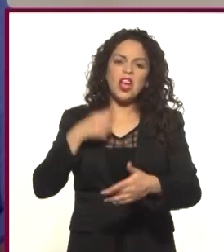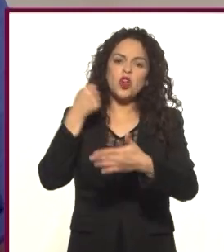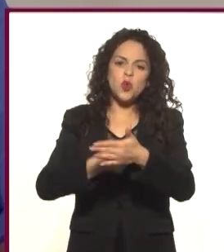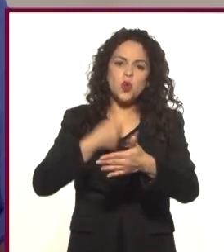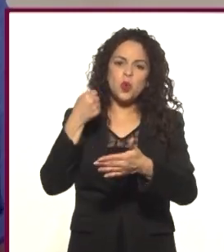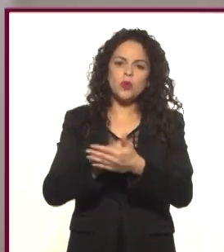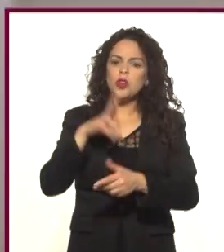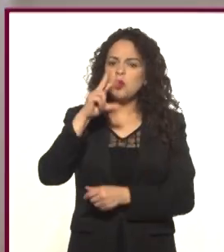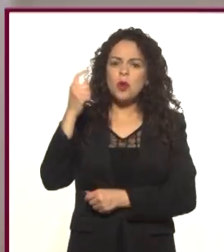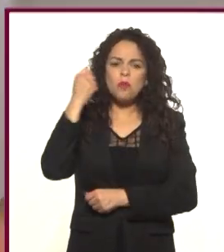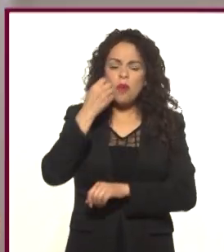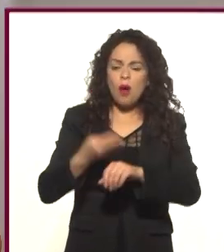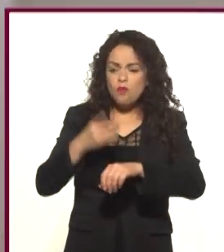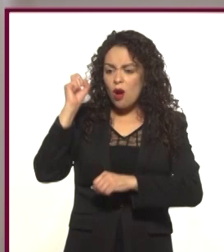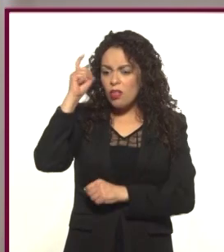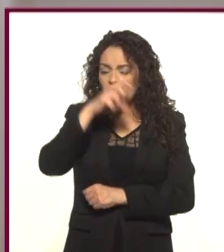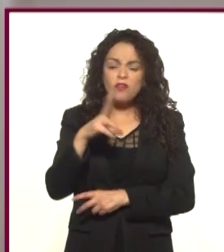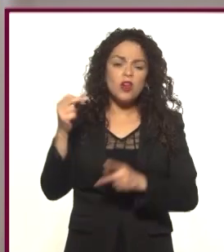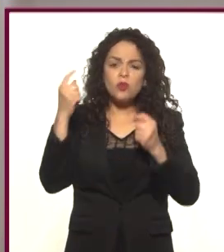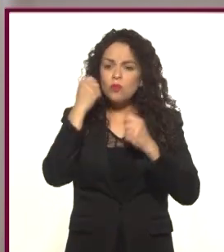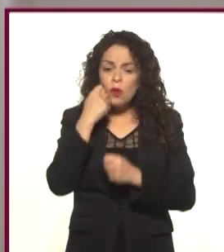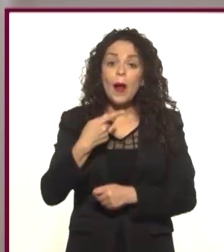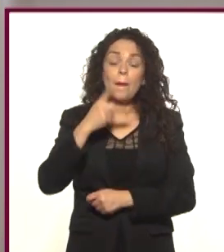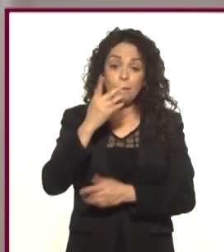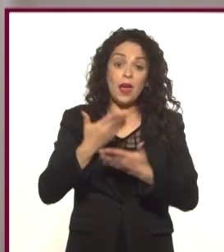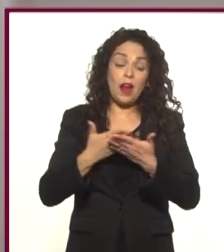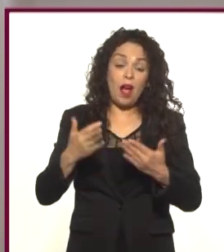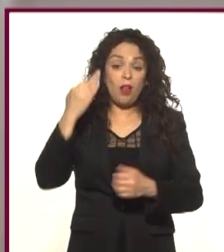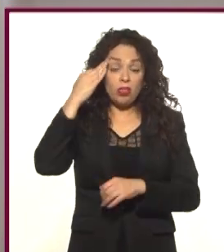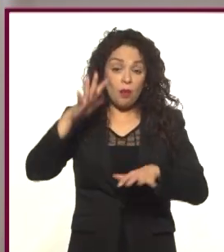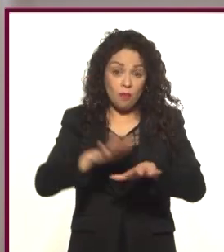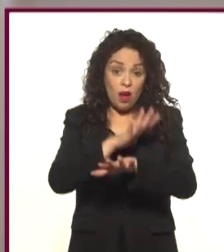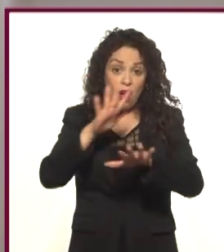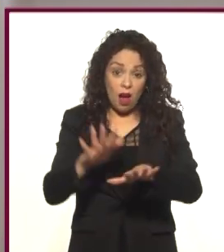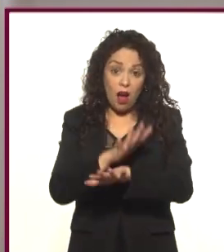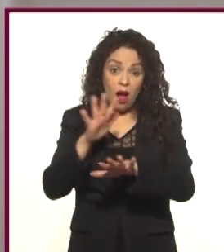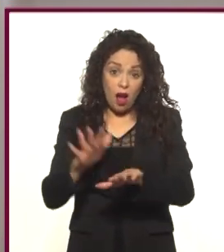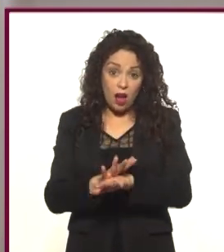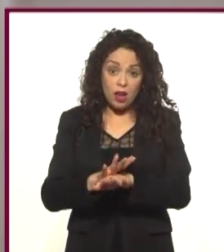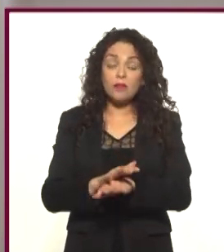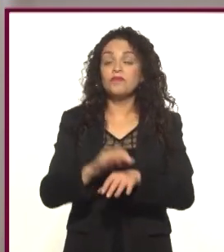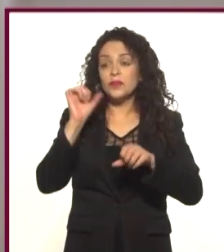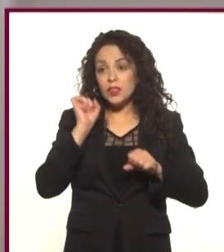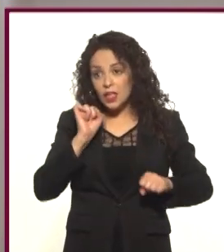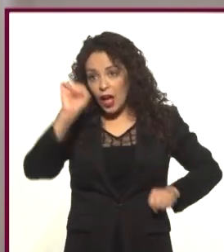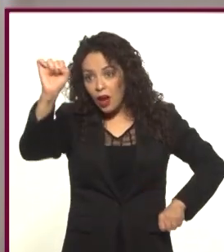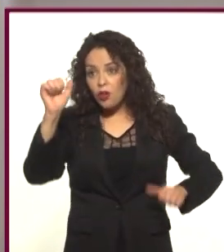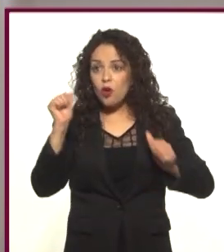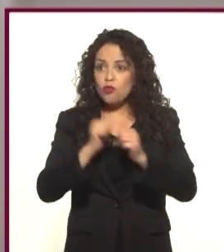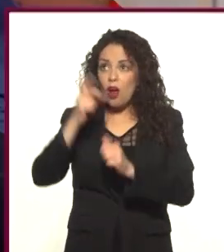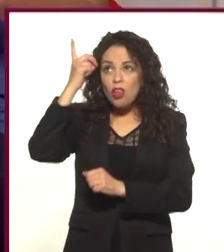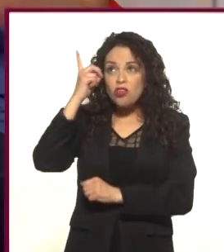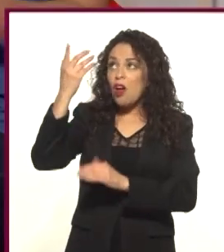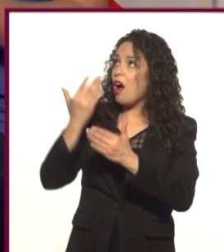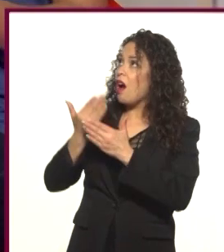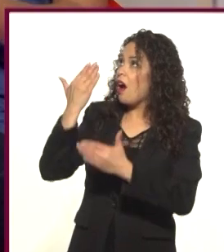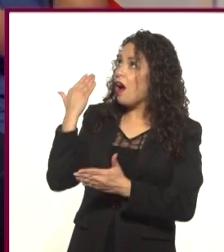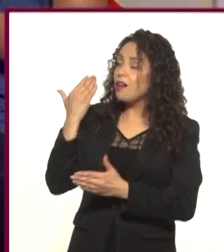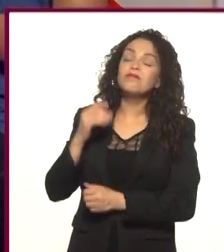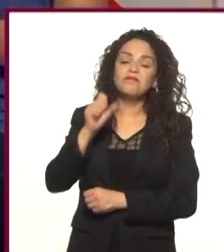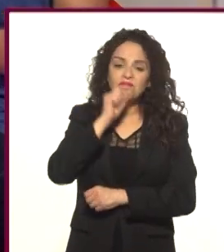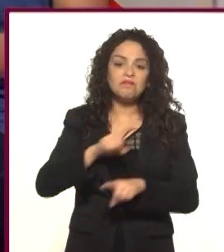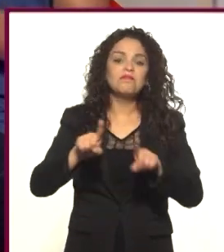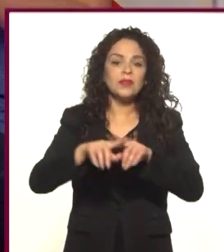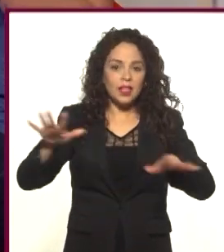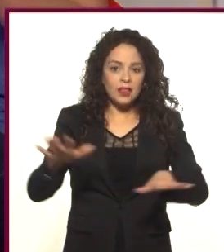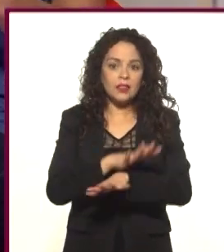difíciles. Pero como dijimos, los tiempos cambian y los héroes o los nuevos dioses también lo hacen. Como ya se